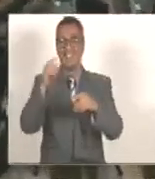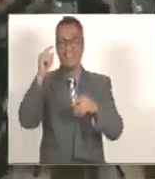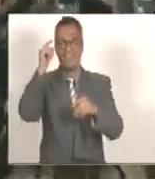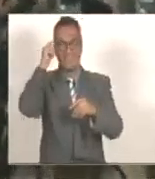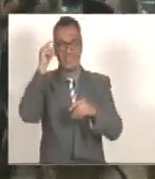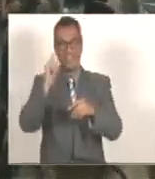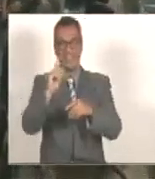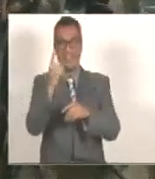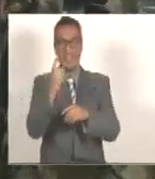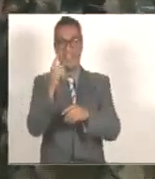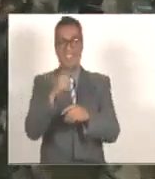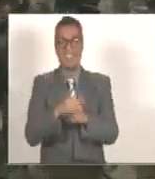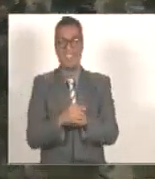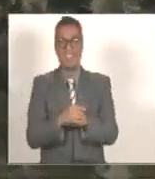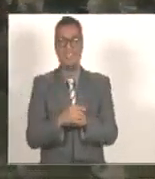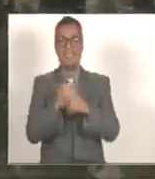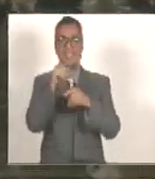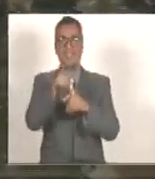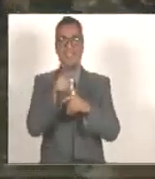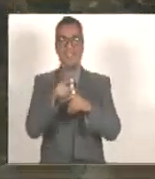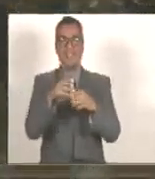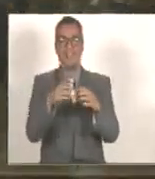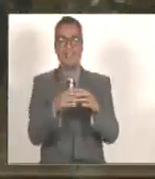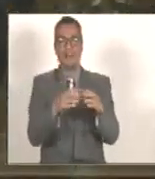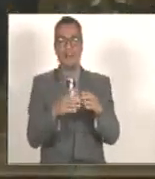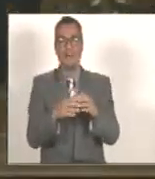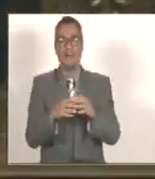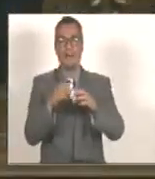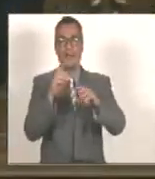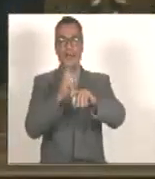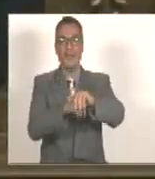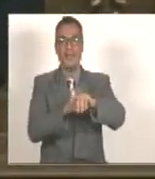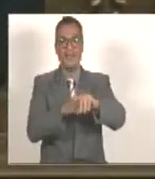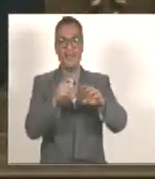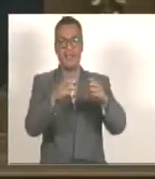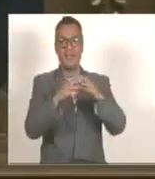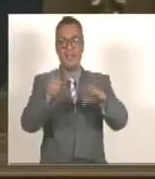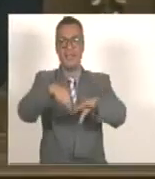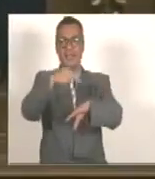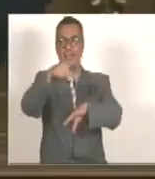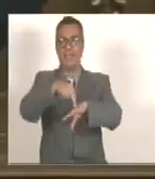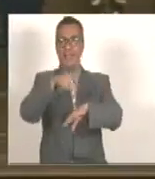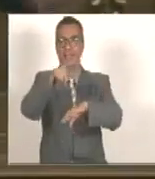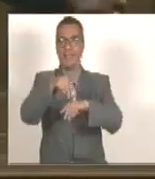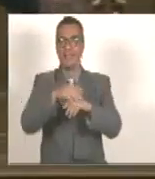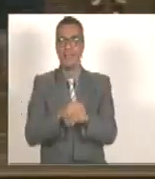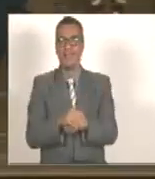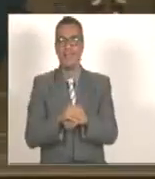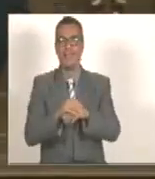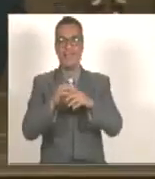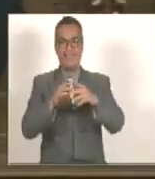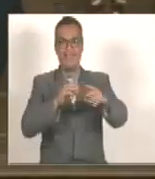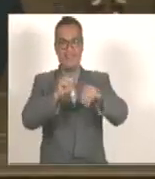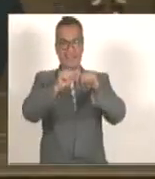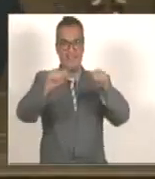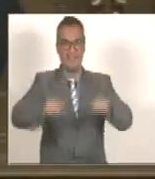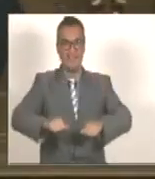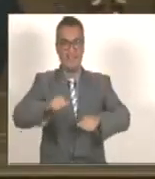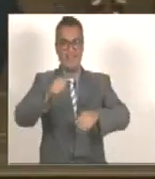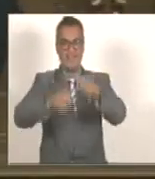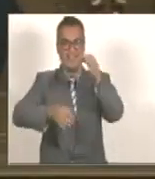uno a ese proceso convocado por el Ejecutivo Nacional de la revisión del sistema de